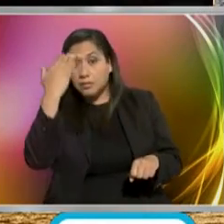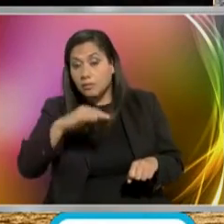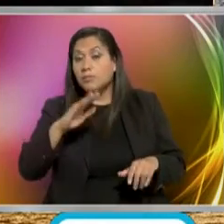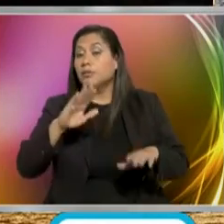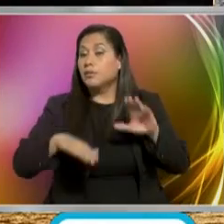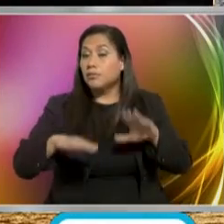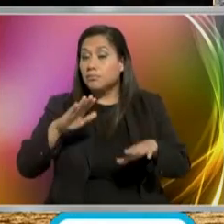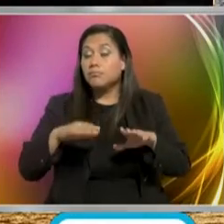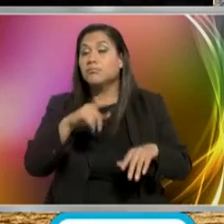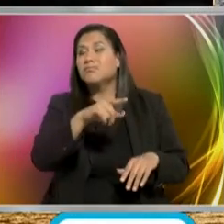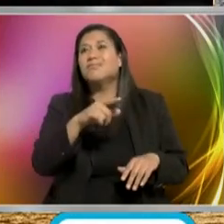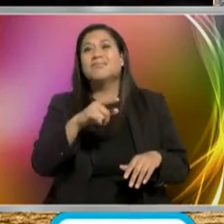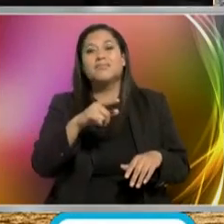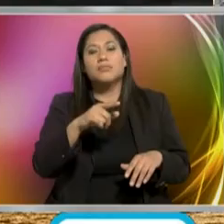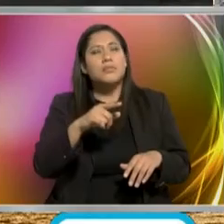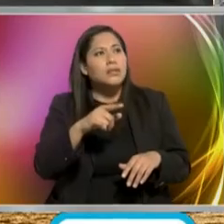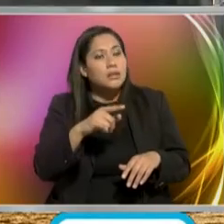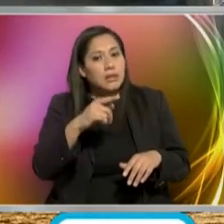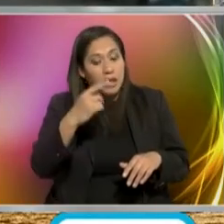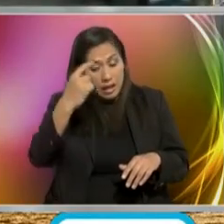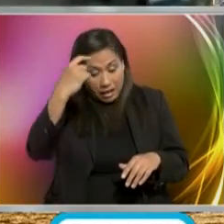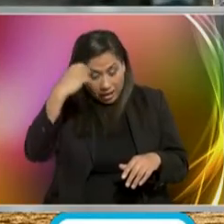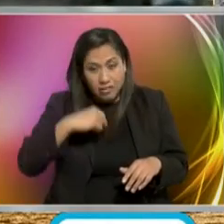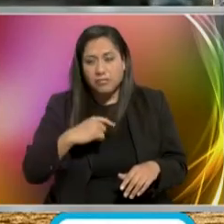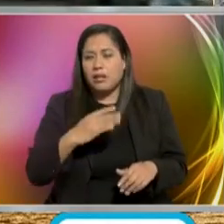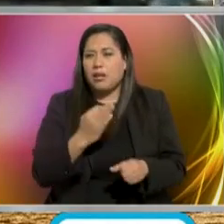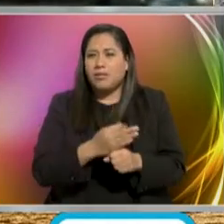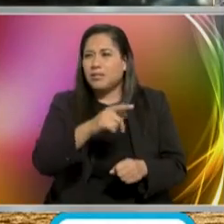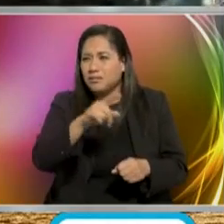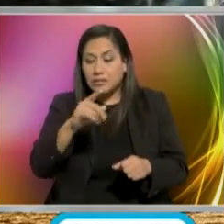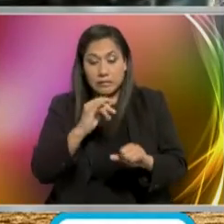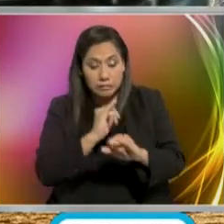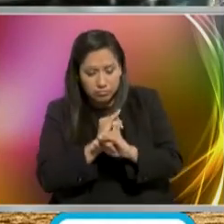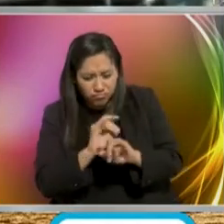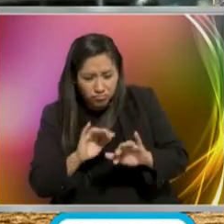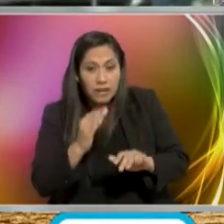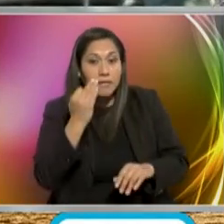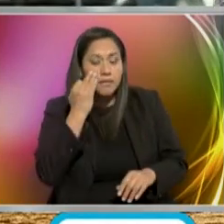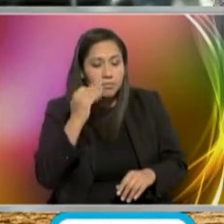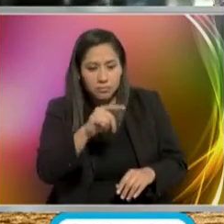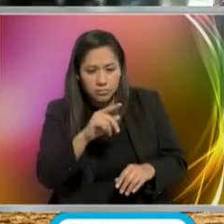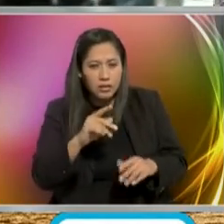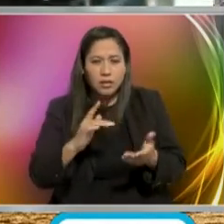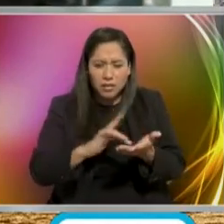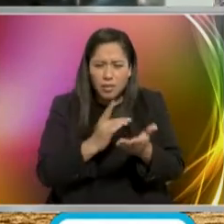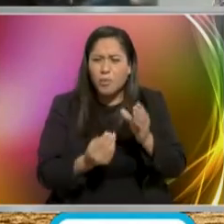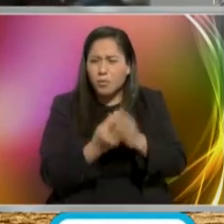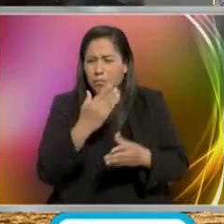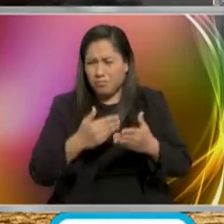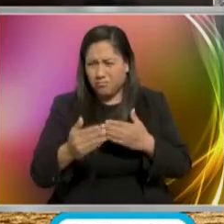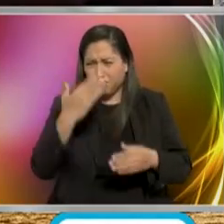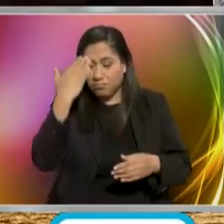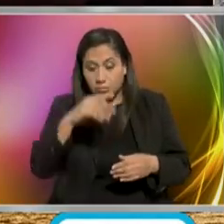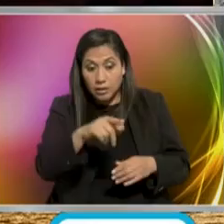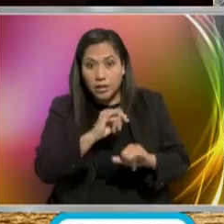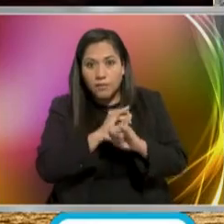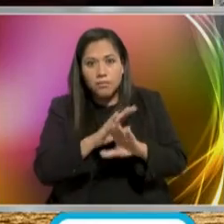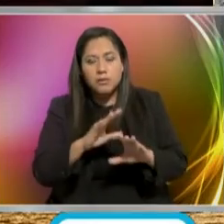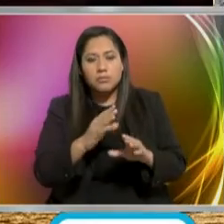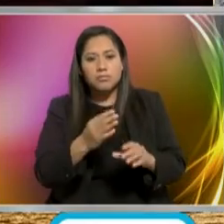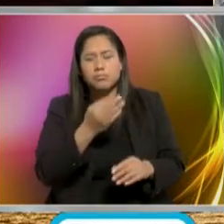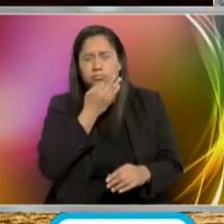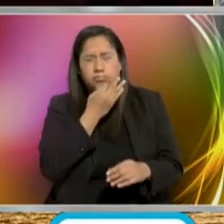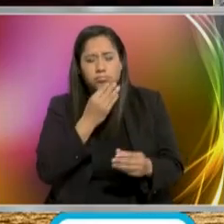otra forma están muy metidos ya ahorita en redes sociales y en herramientas tecnológicas, ¿no? Sí, en donde la información les